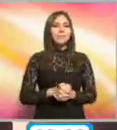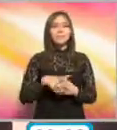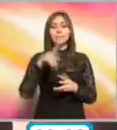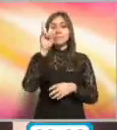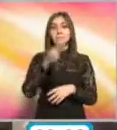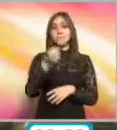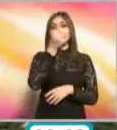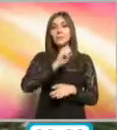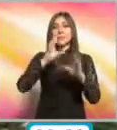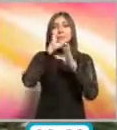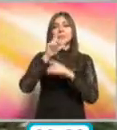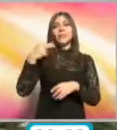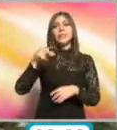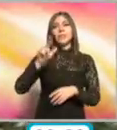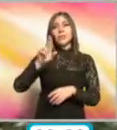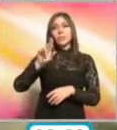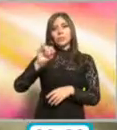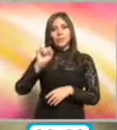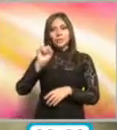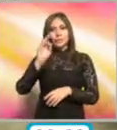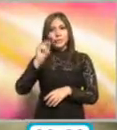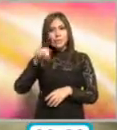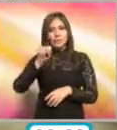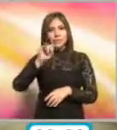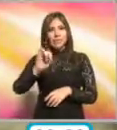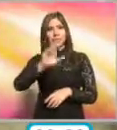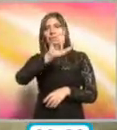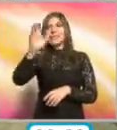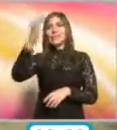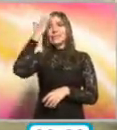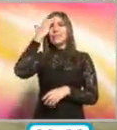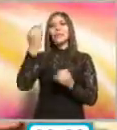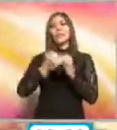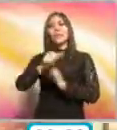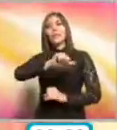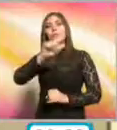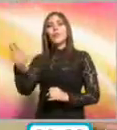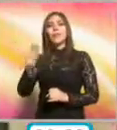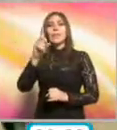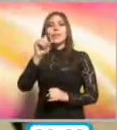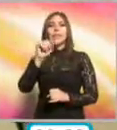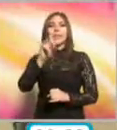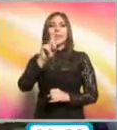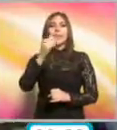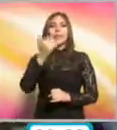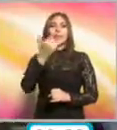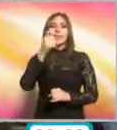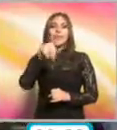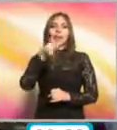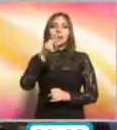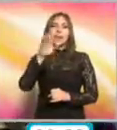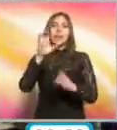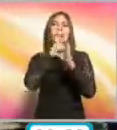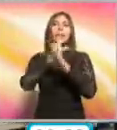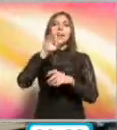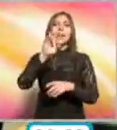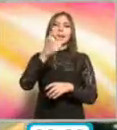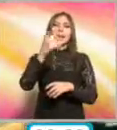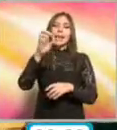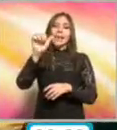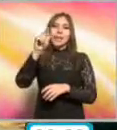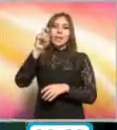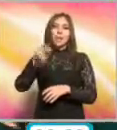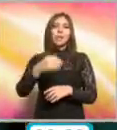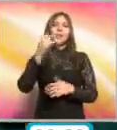buen cantante que es Luis Fonsi y uno de los reconocidos del reggaetón, que es Daddy Yankee. Y sin duda alguna están retomando su